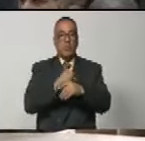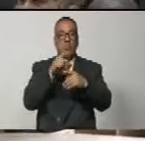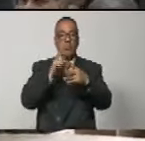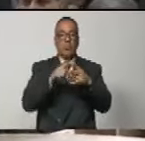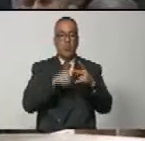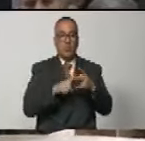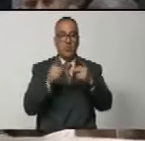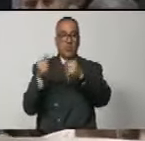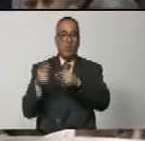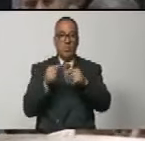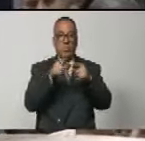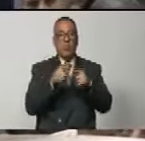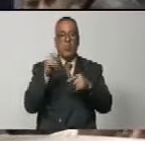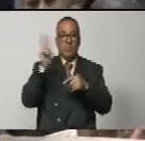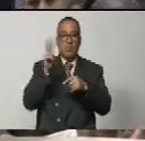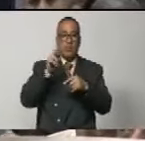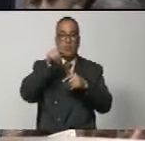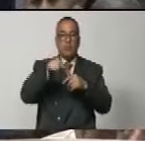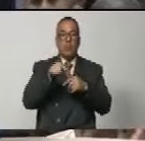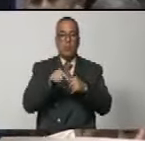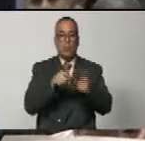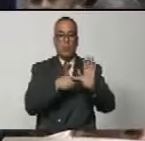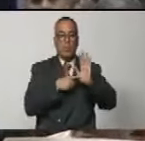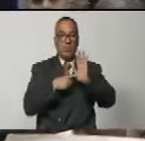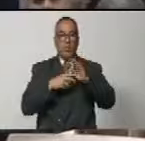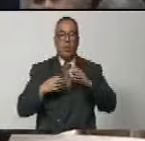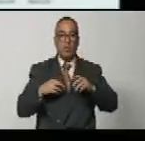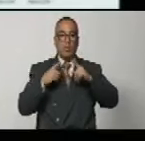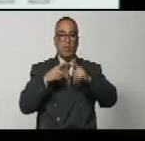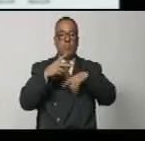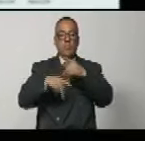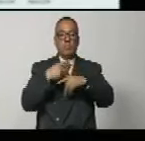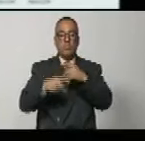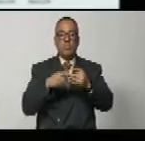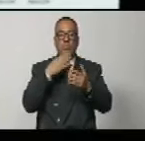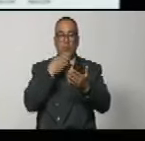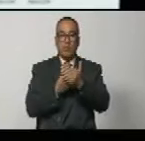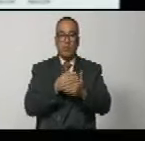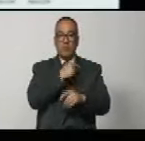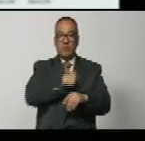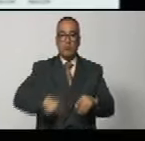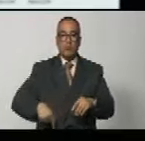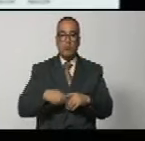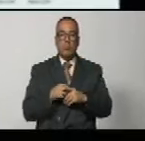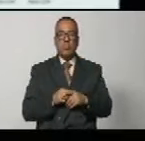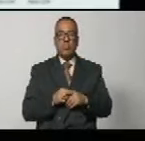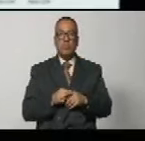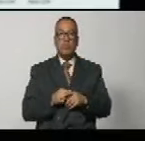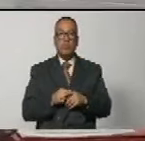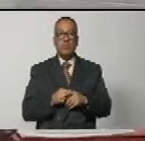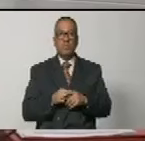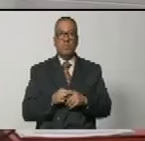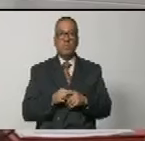agentes económicos. Venezuela en plena recuperación productiva. Gracias, presidente.